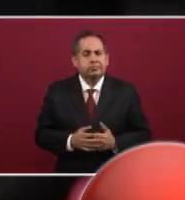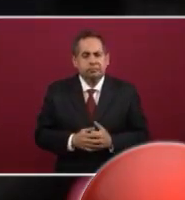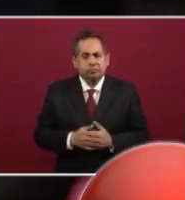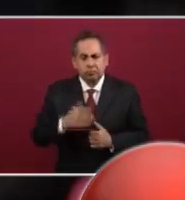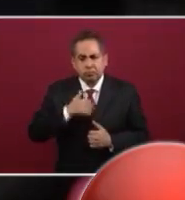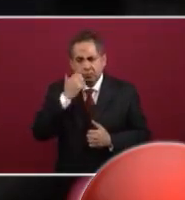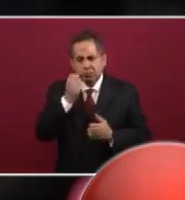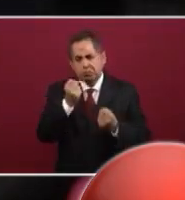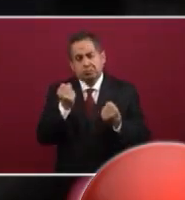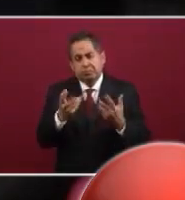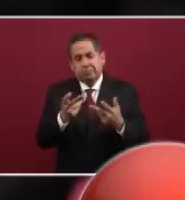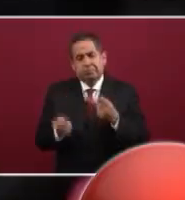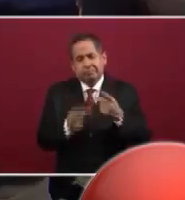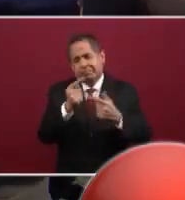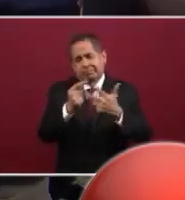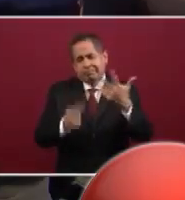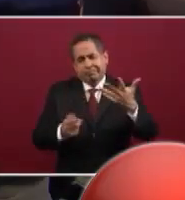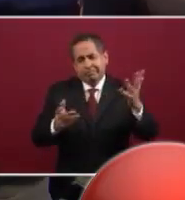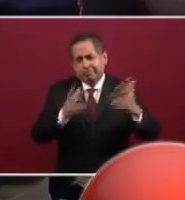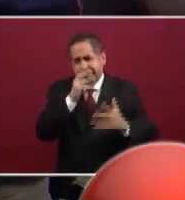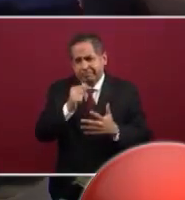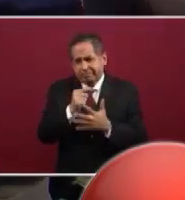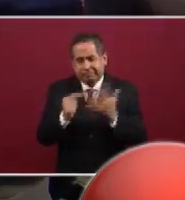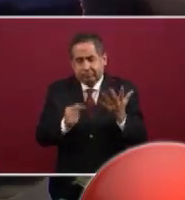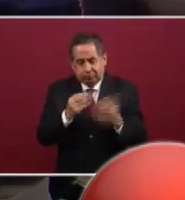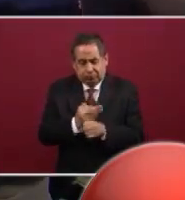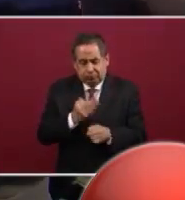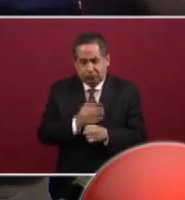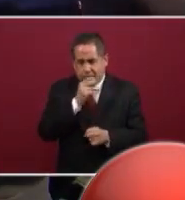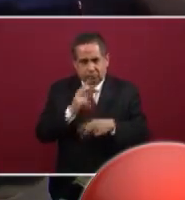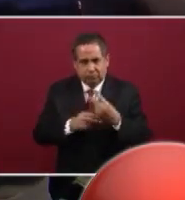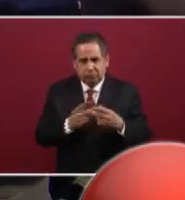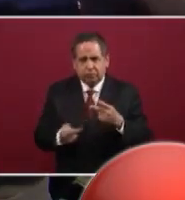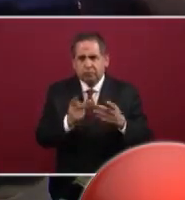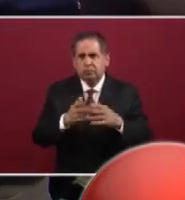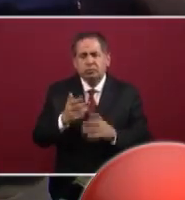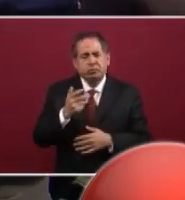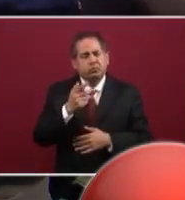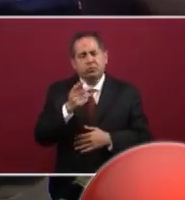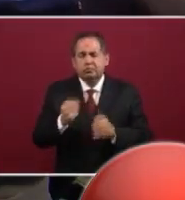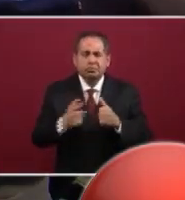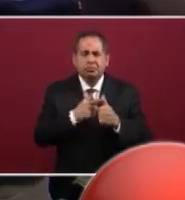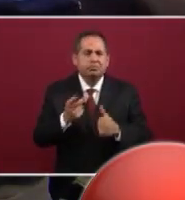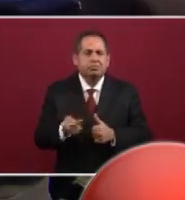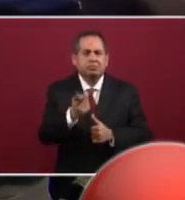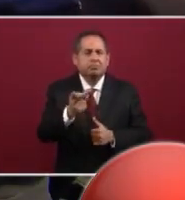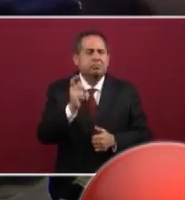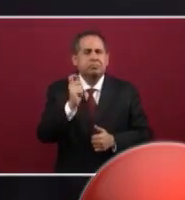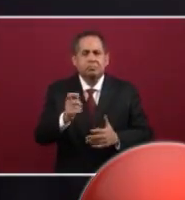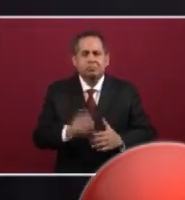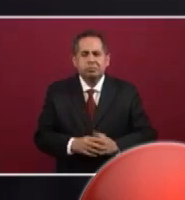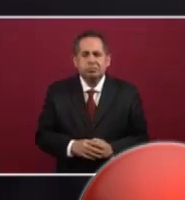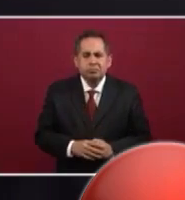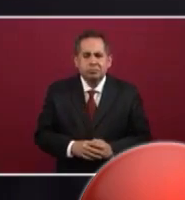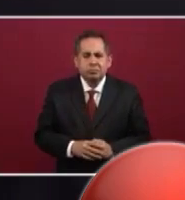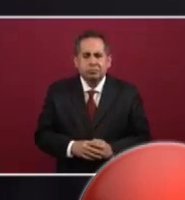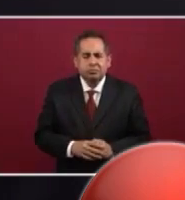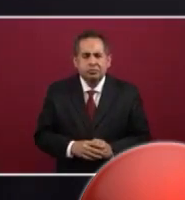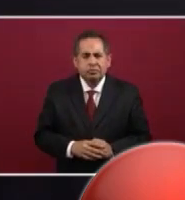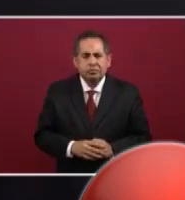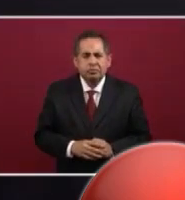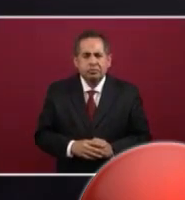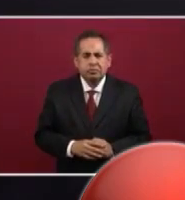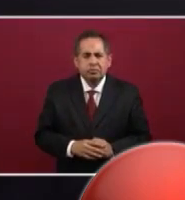quisiera hacerle muchas preguntas y no puedo hacerlas en este momento. Pero mi primera pregunta es,